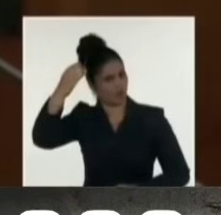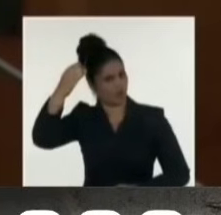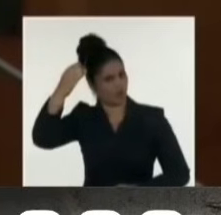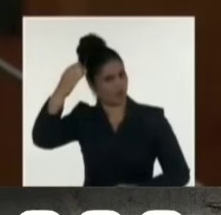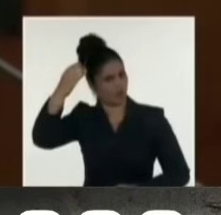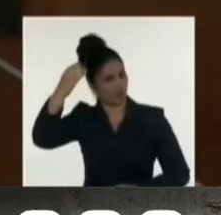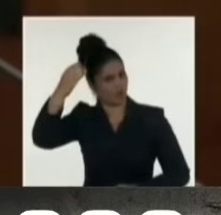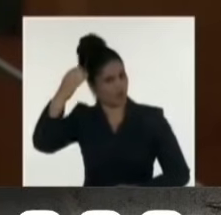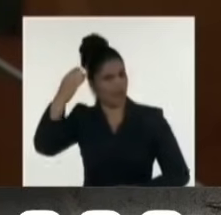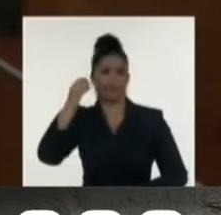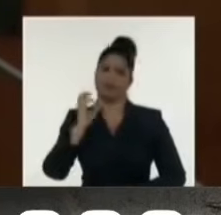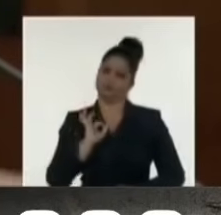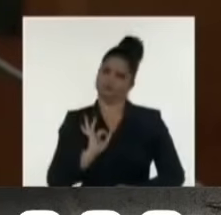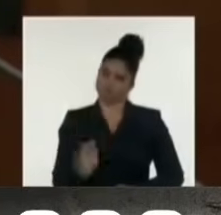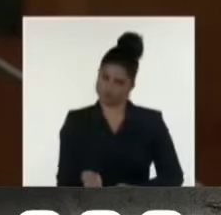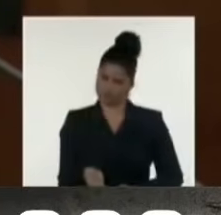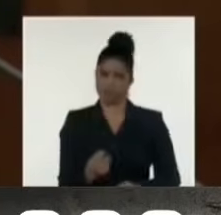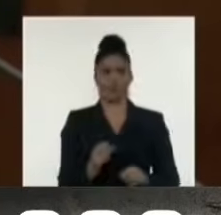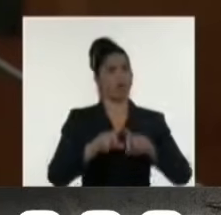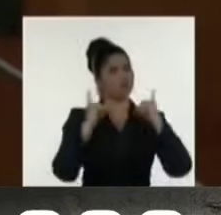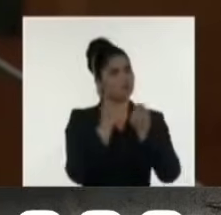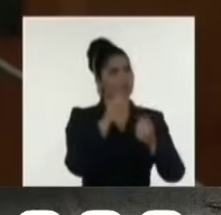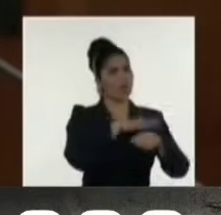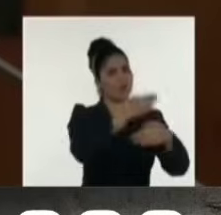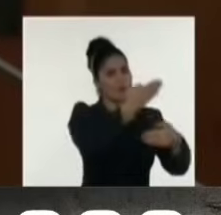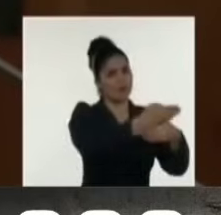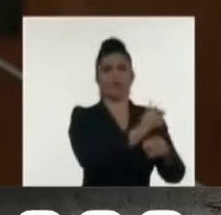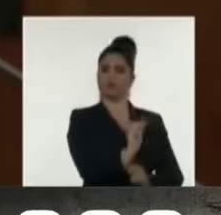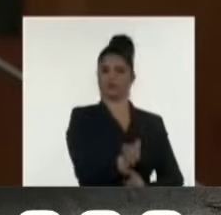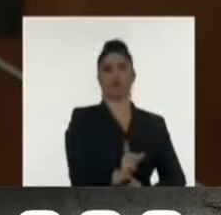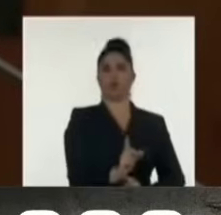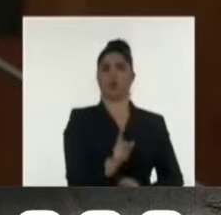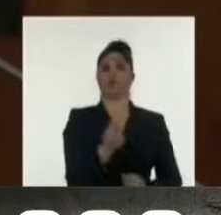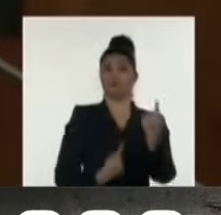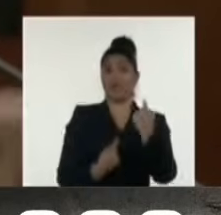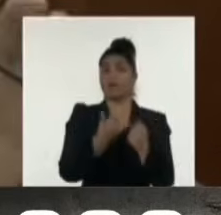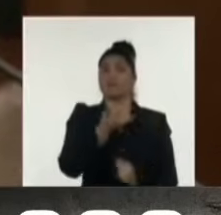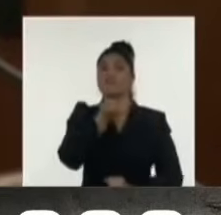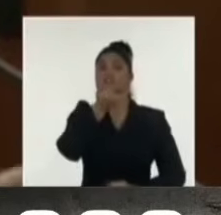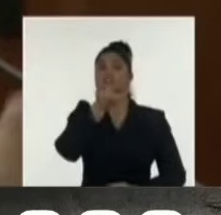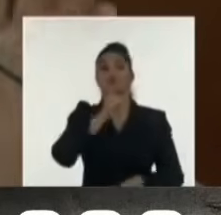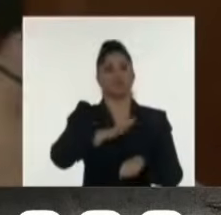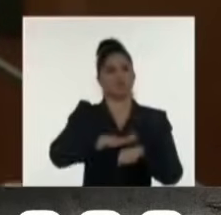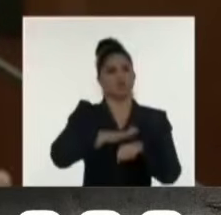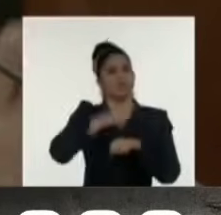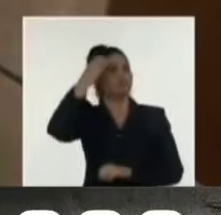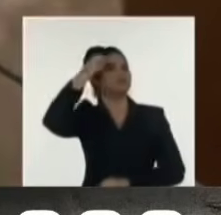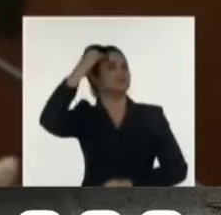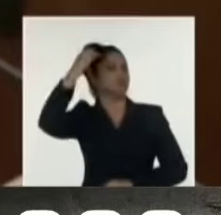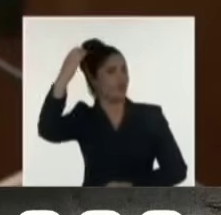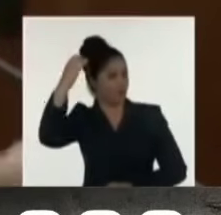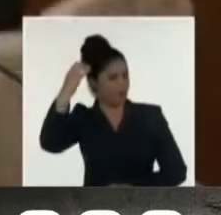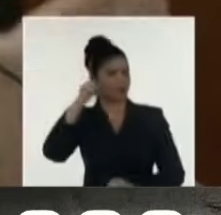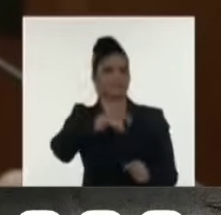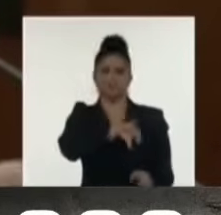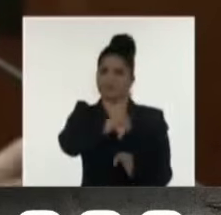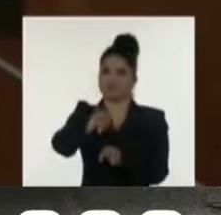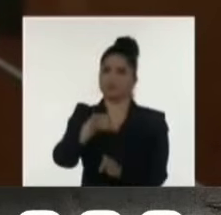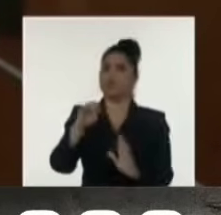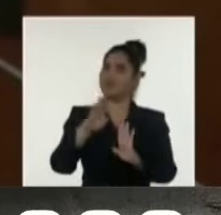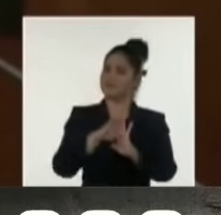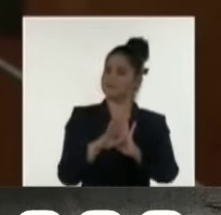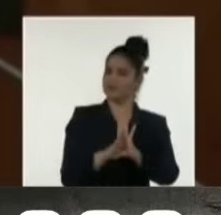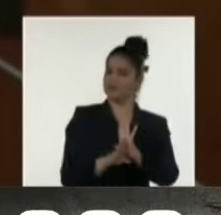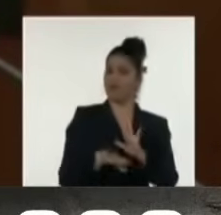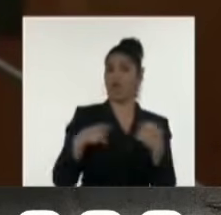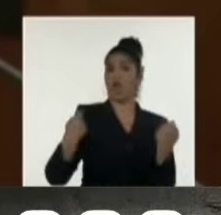corto vamos a seguir oyendo Bueno hay un proyecto dentro de los 16 que tien que ver con las medidas coercitiva y su impacto en